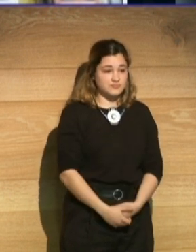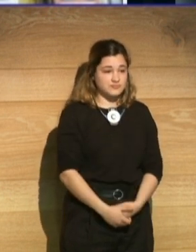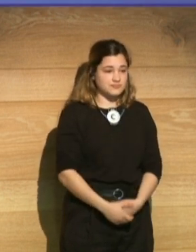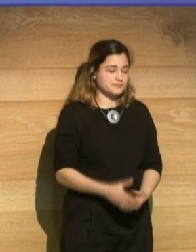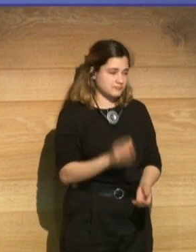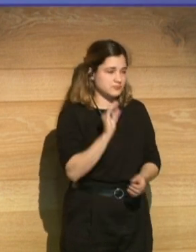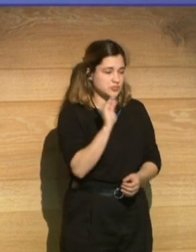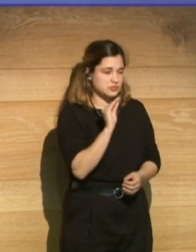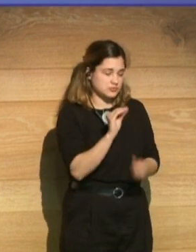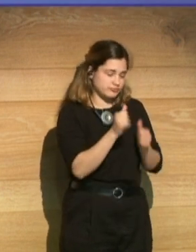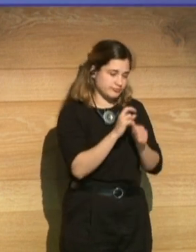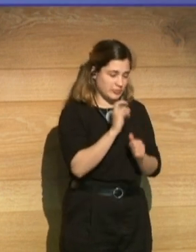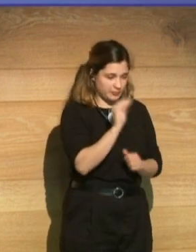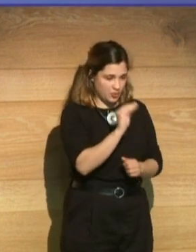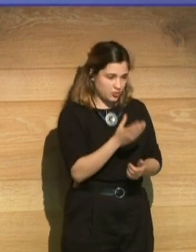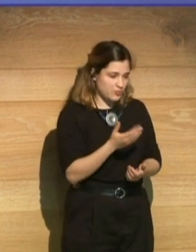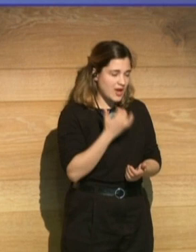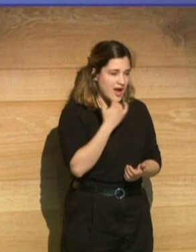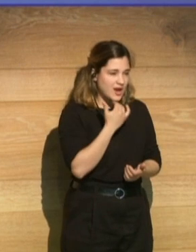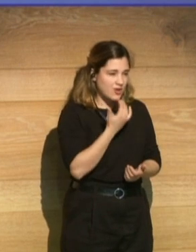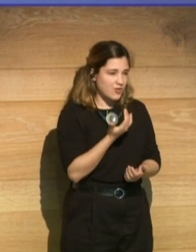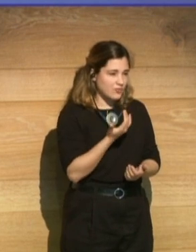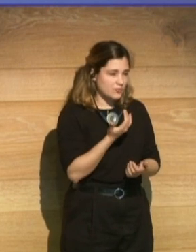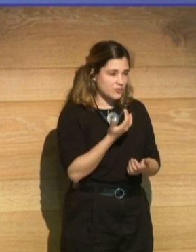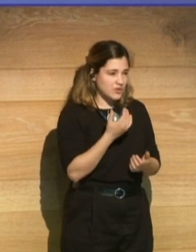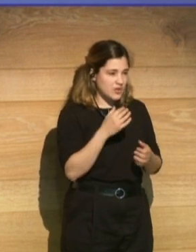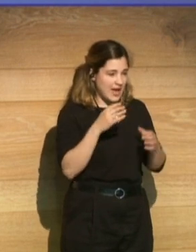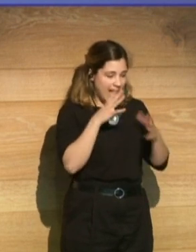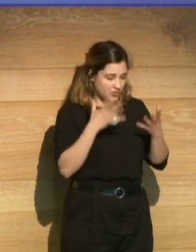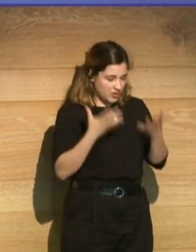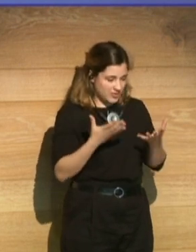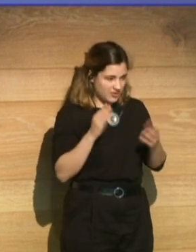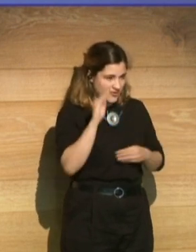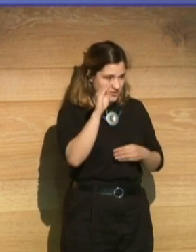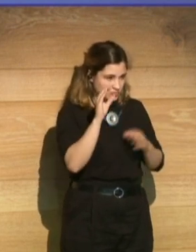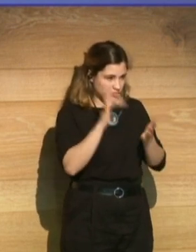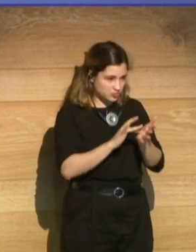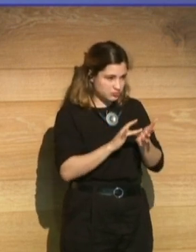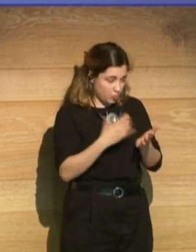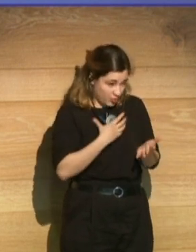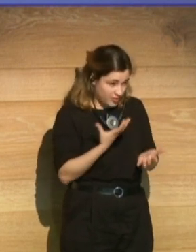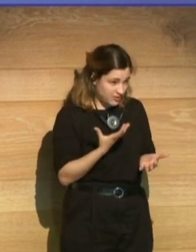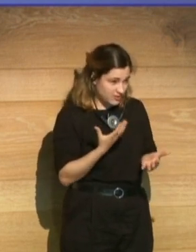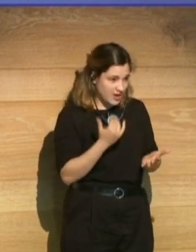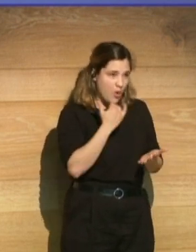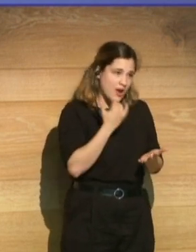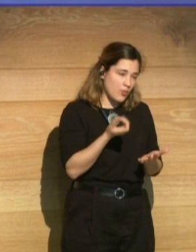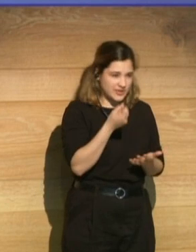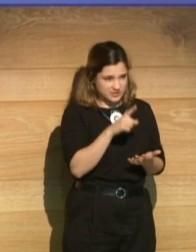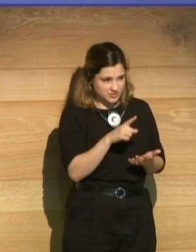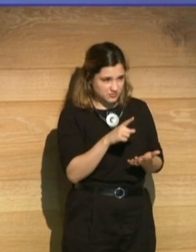Por preguntárselo de otra manera, ¿algo así podría volver a pasar? ¿O cómo podría volver a pasar algo parecido a